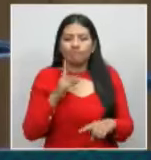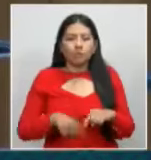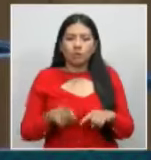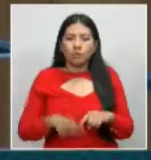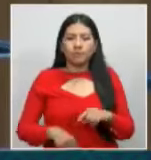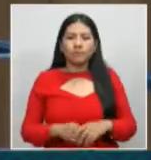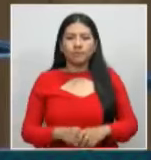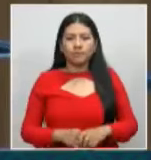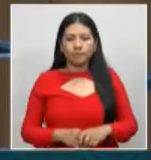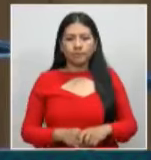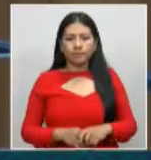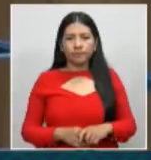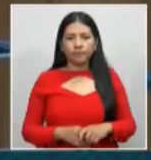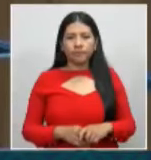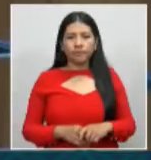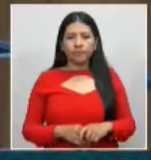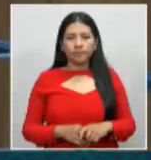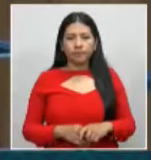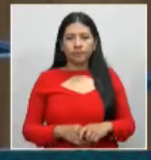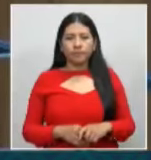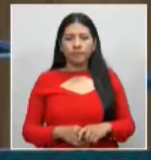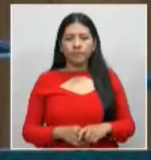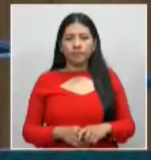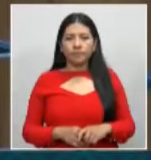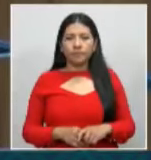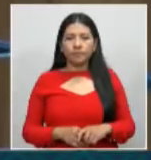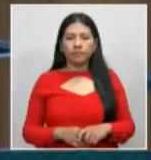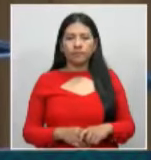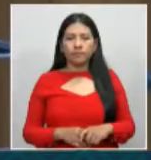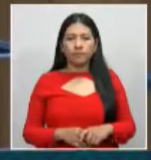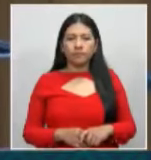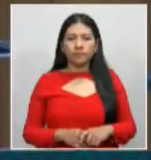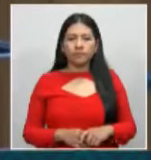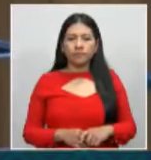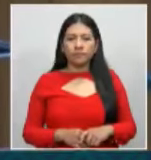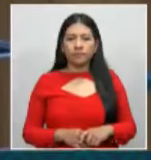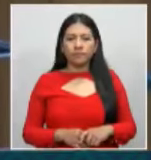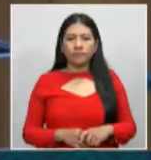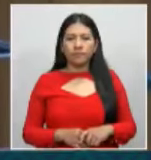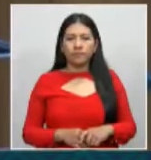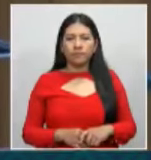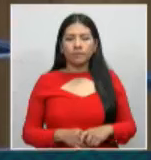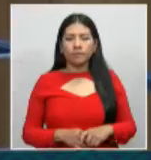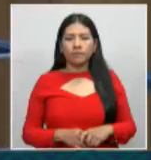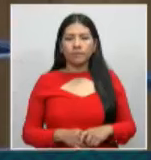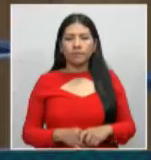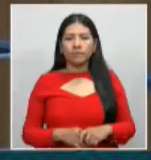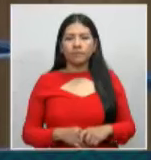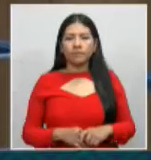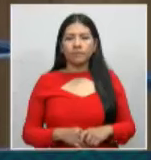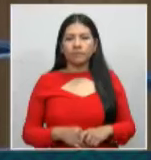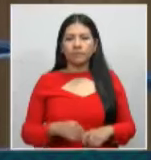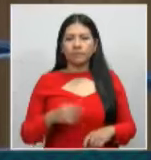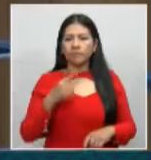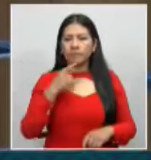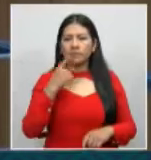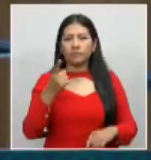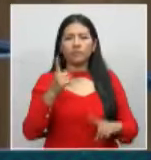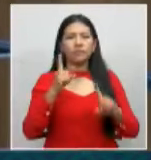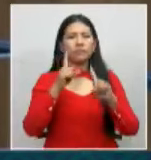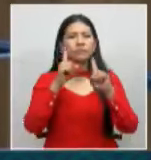embargo, ¿está en Bolivia? ¿Se podría decir que está en Bolivia porque había rumores de que podía estar en México o había salido del país? Y otra consulta